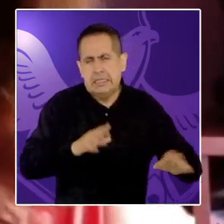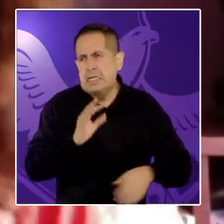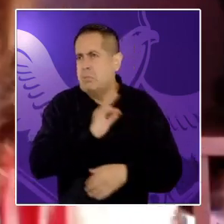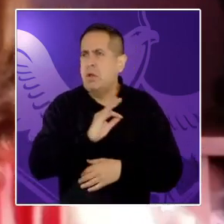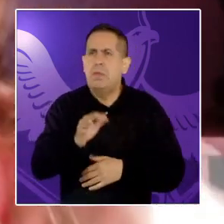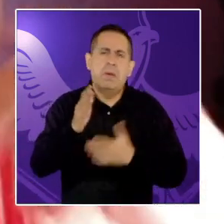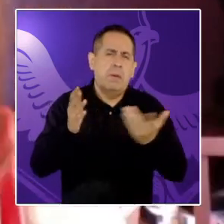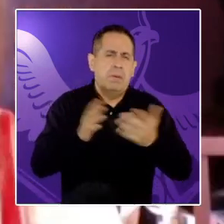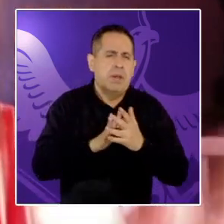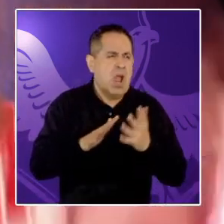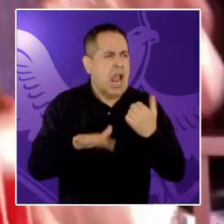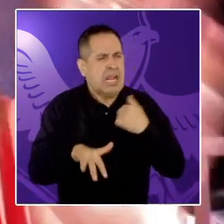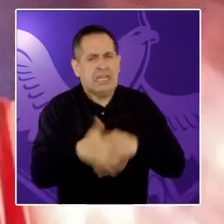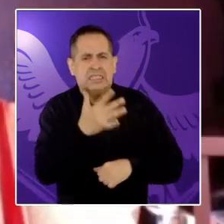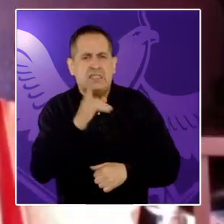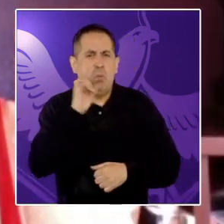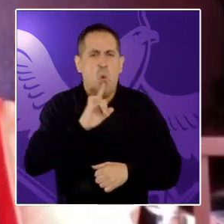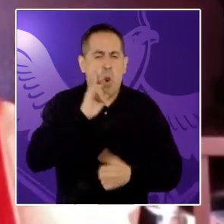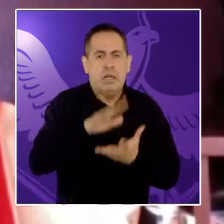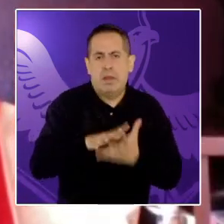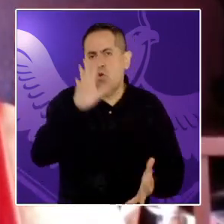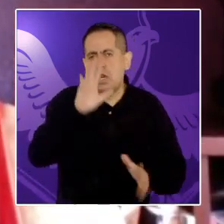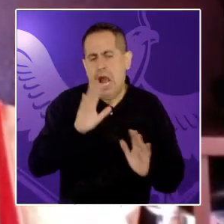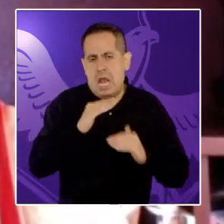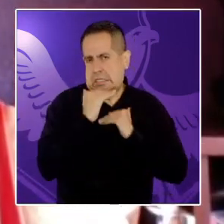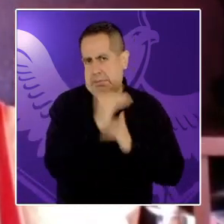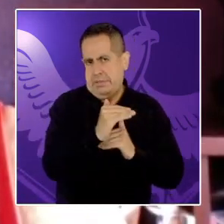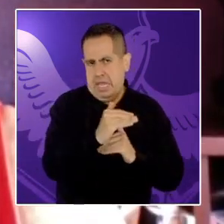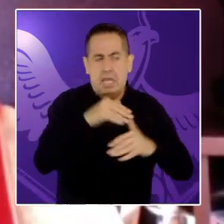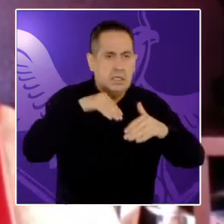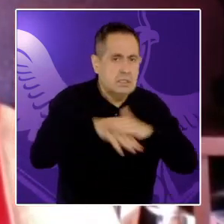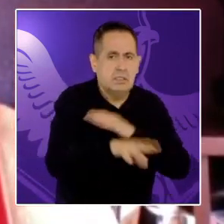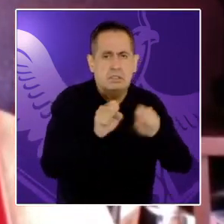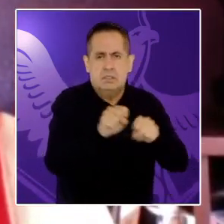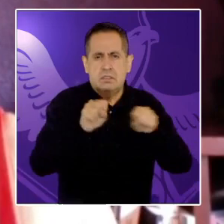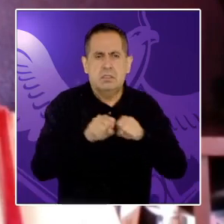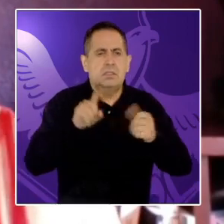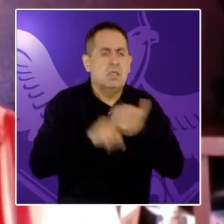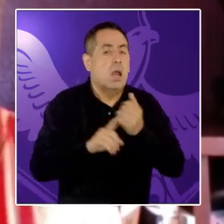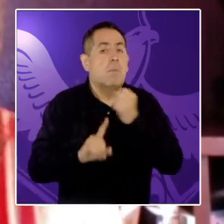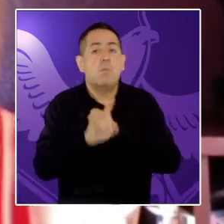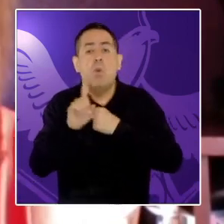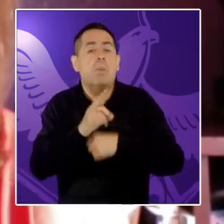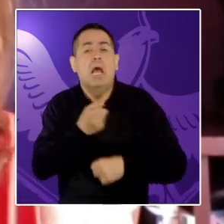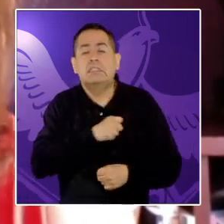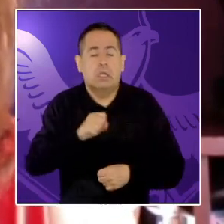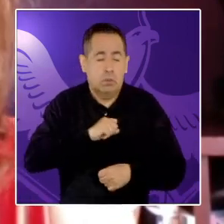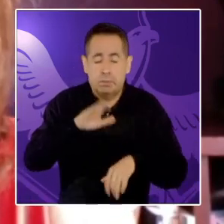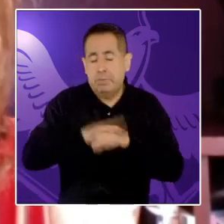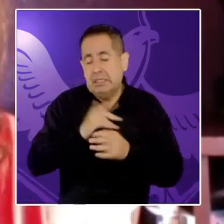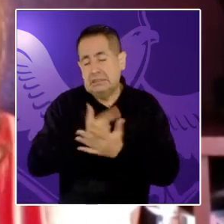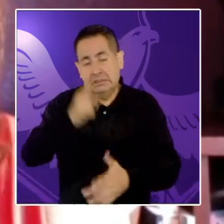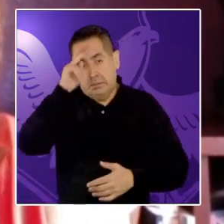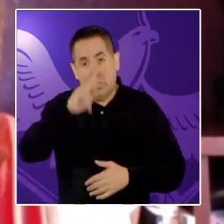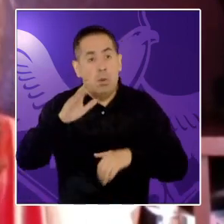actividades culturales, han seguido con 15 mujeres como máximo en los salones. El problema de la